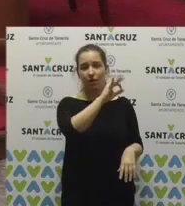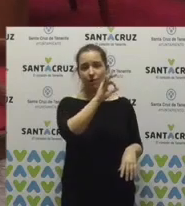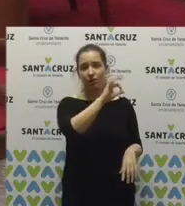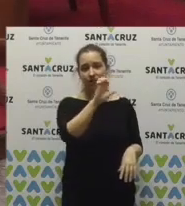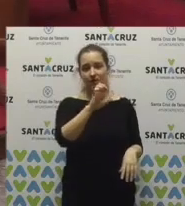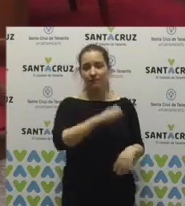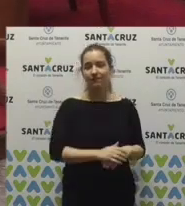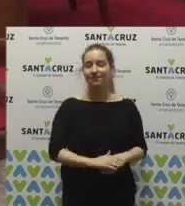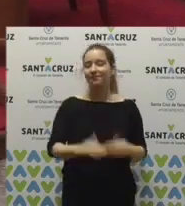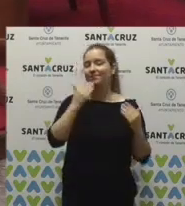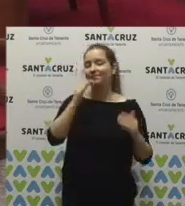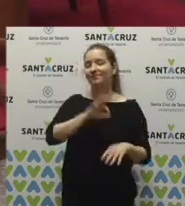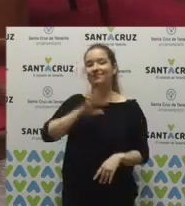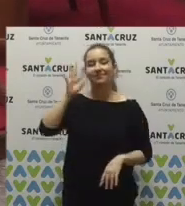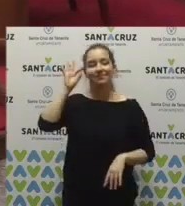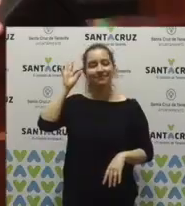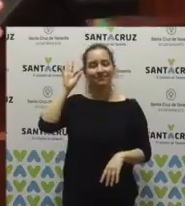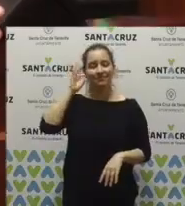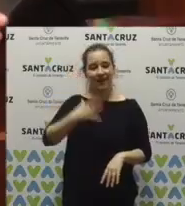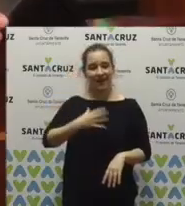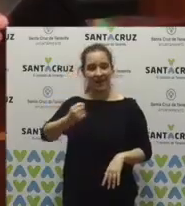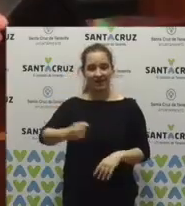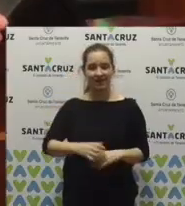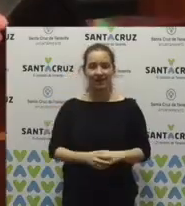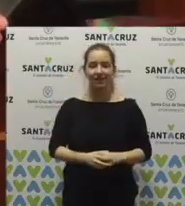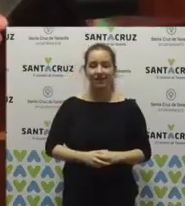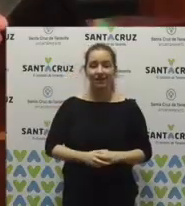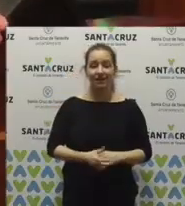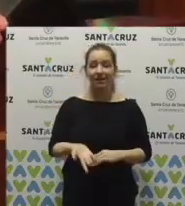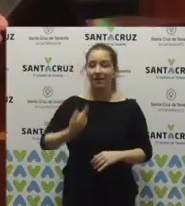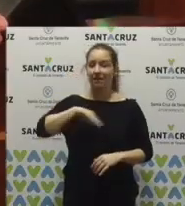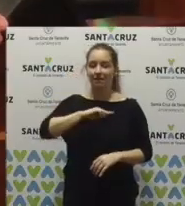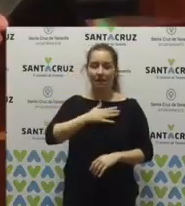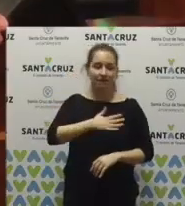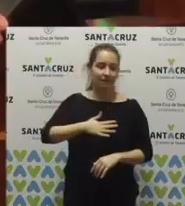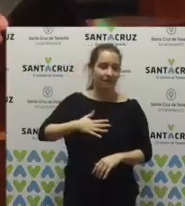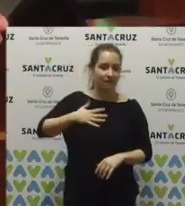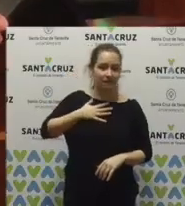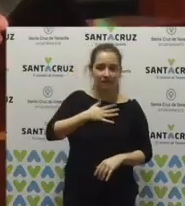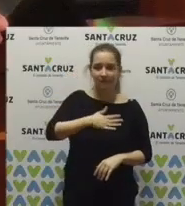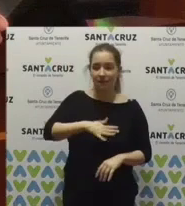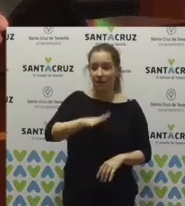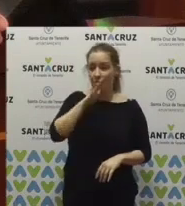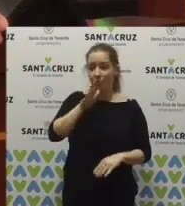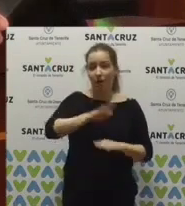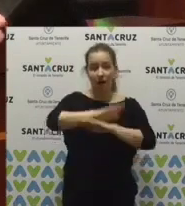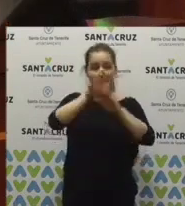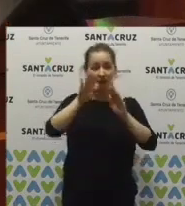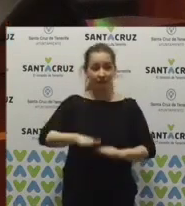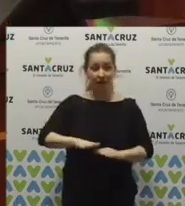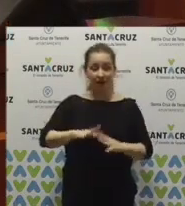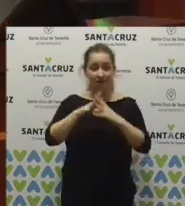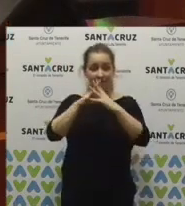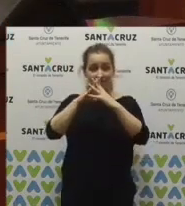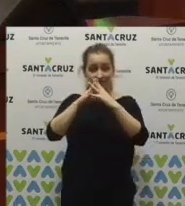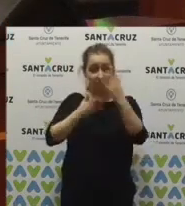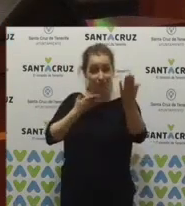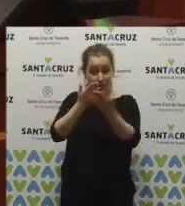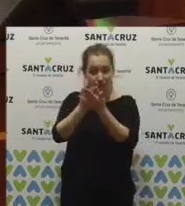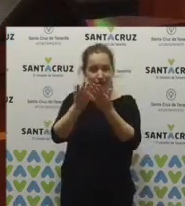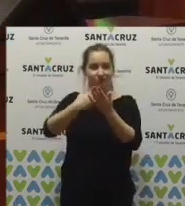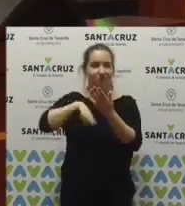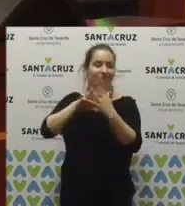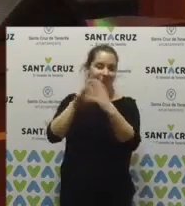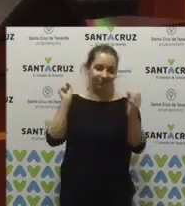muchas gracias señora alcaldesa bueno expresar nuestra satisfacción por haber alcanzado un acuerdo para esta moción nos